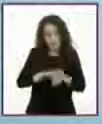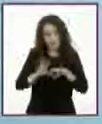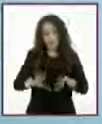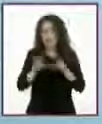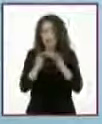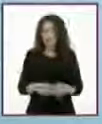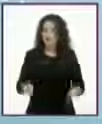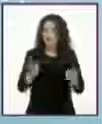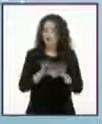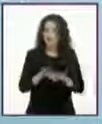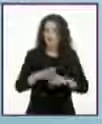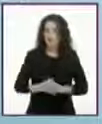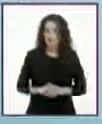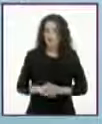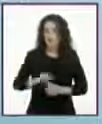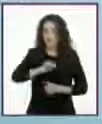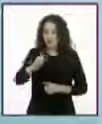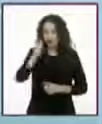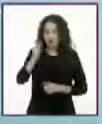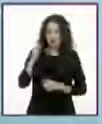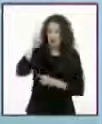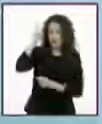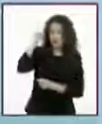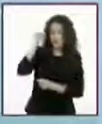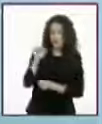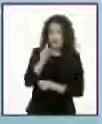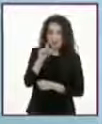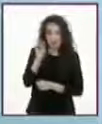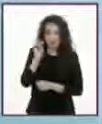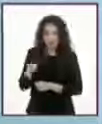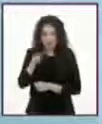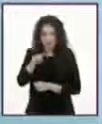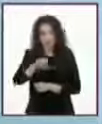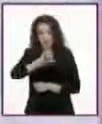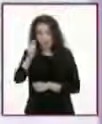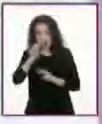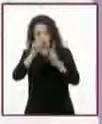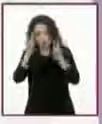Adición. Agrega datos o introduce otro tema relacionado con el que se aborda.